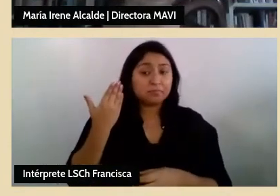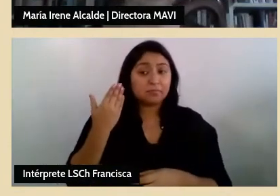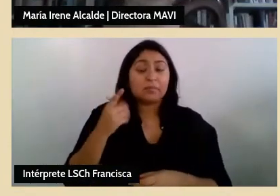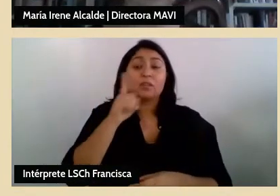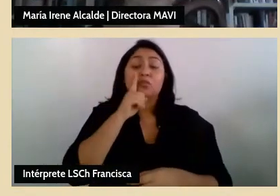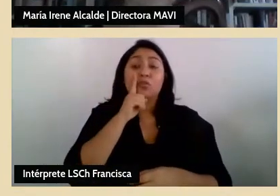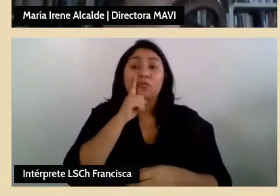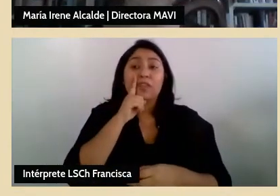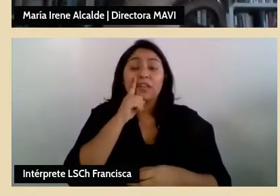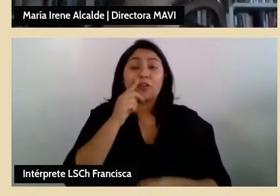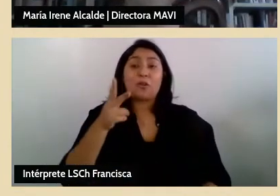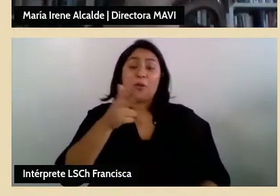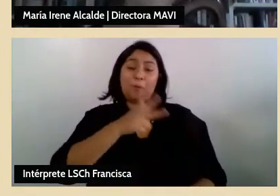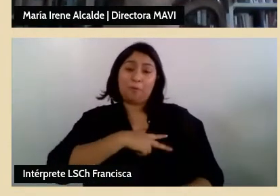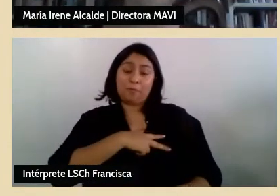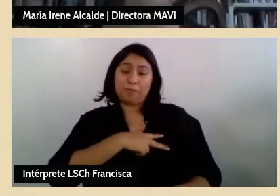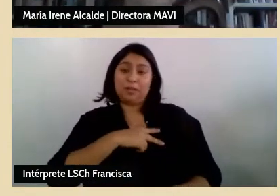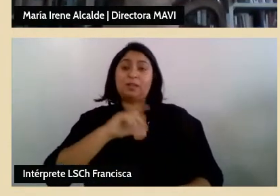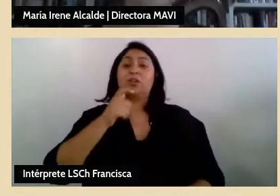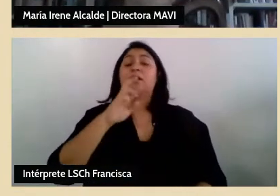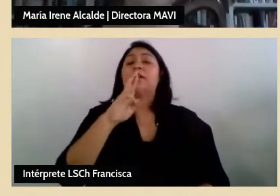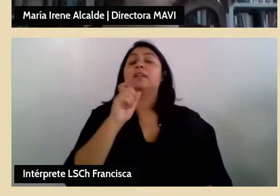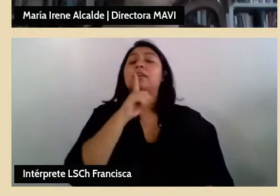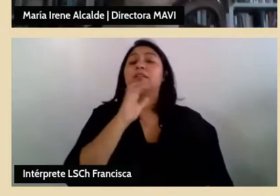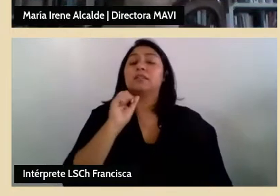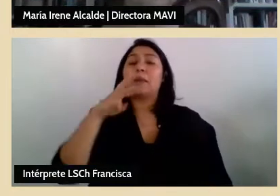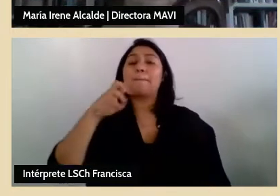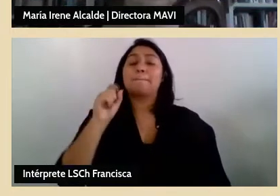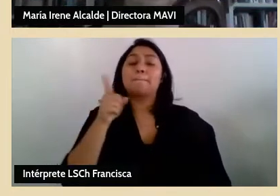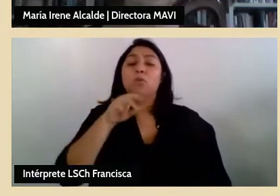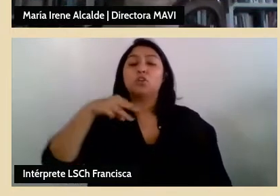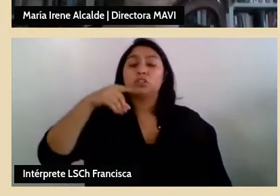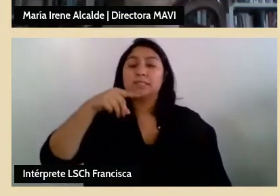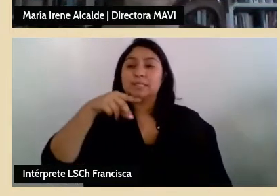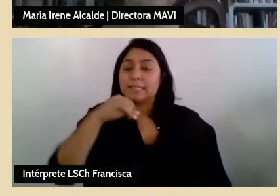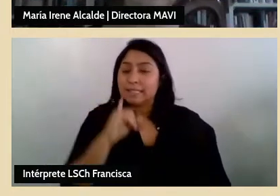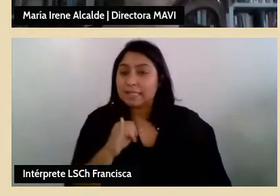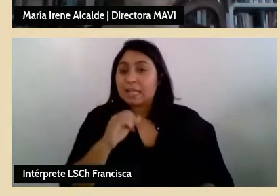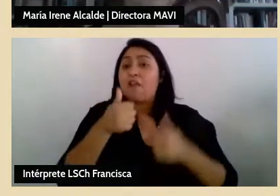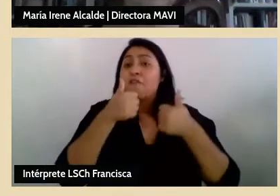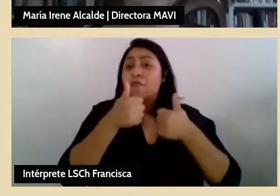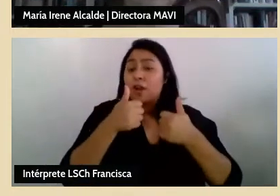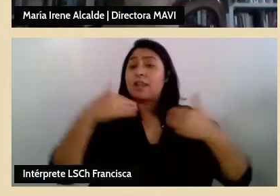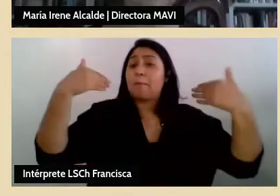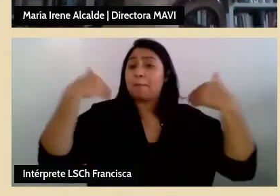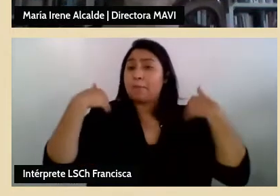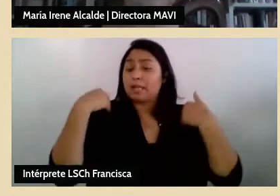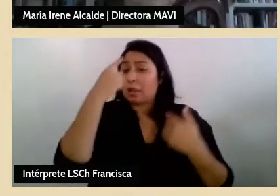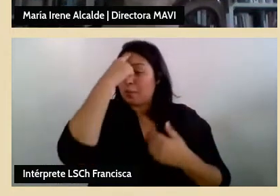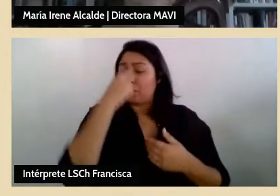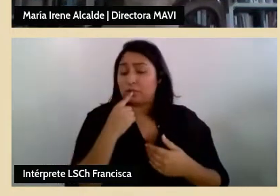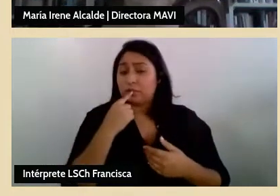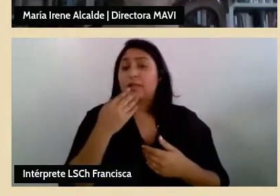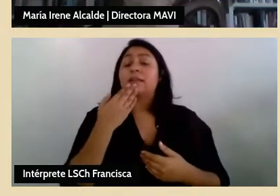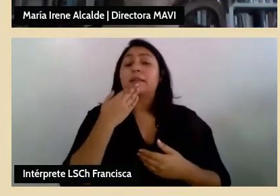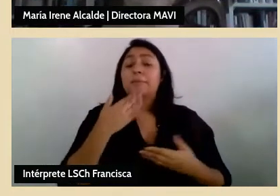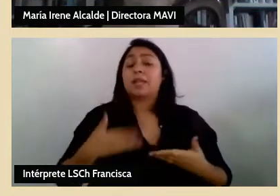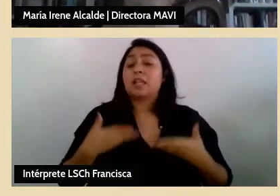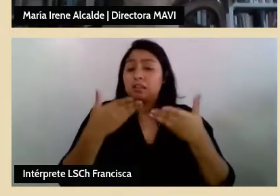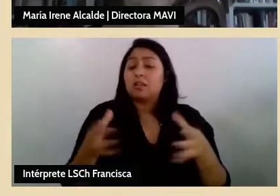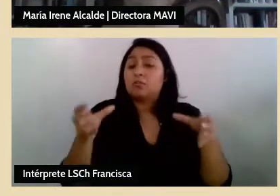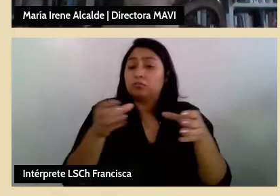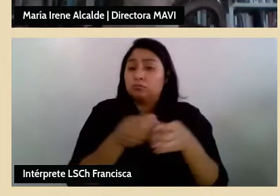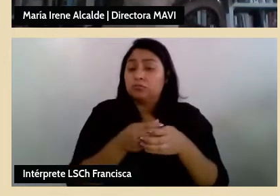premio Grete Mosny a las buenas prácticas museológicas que entrega también el Comité Chileno de Museos y